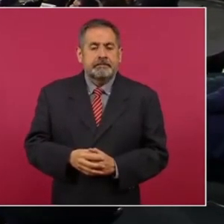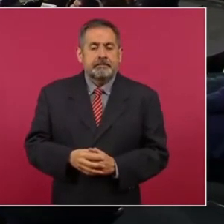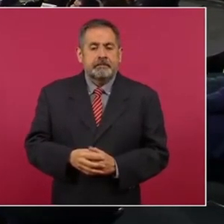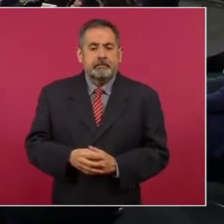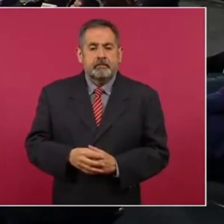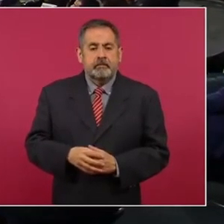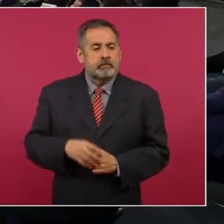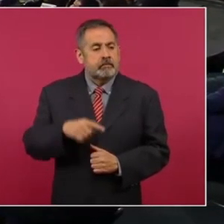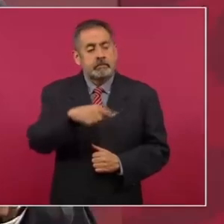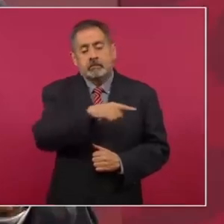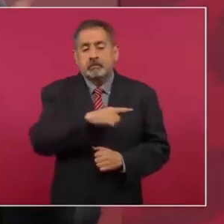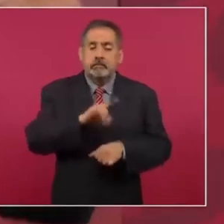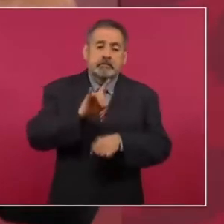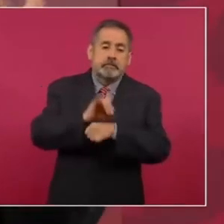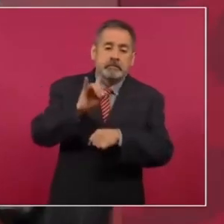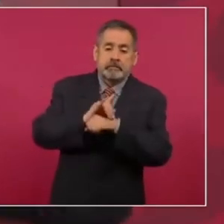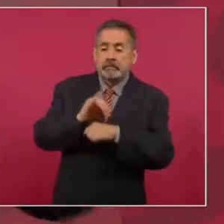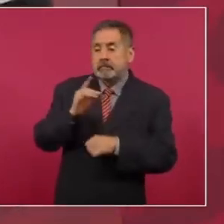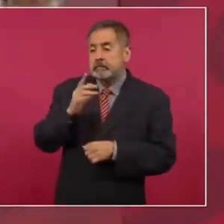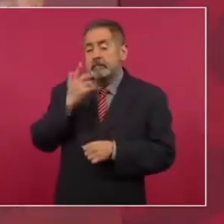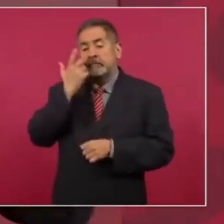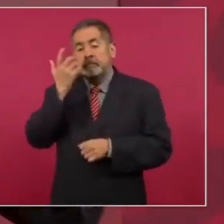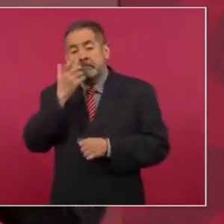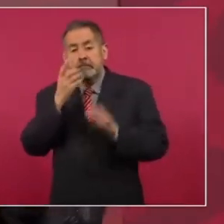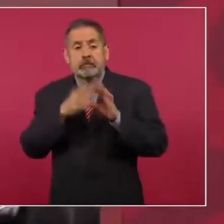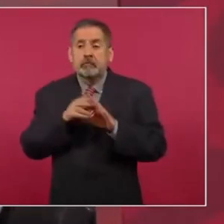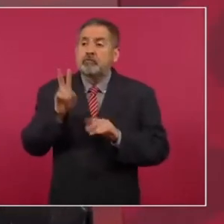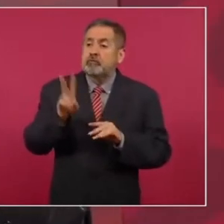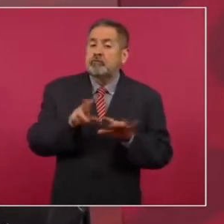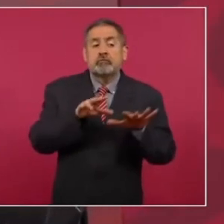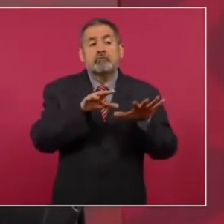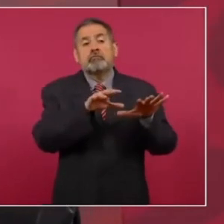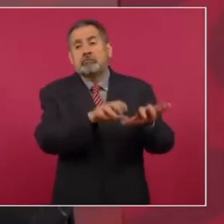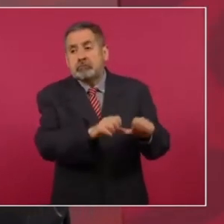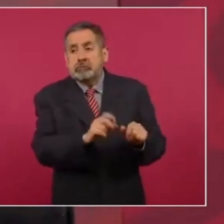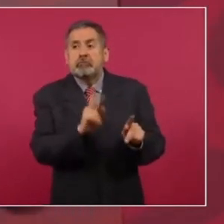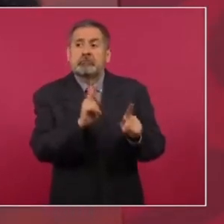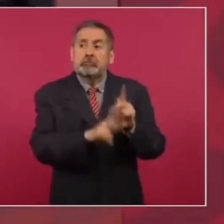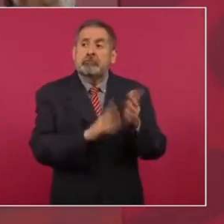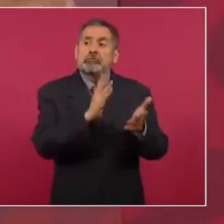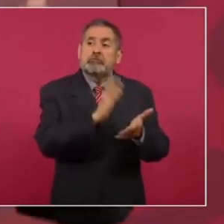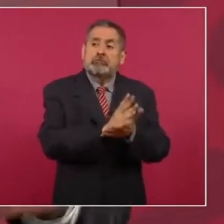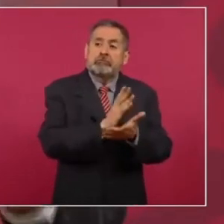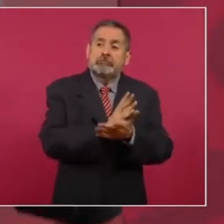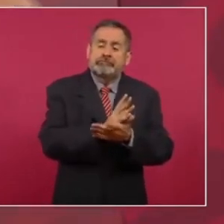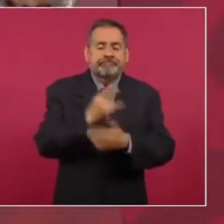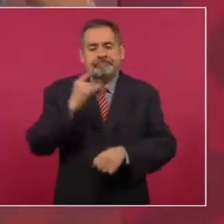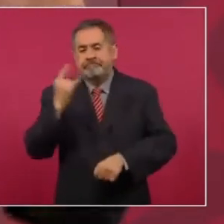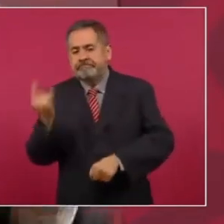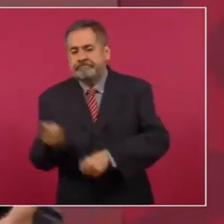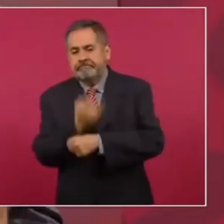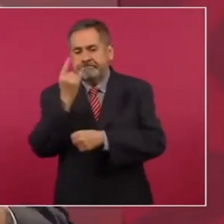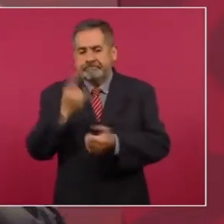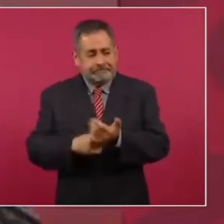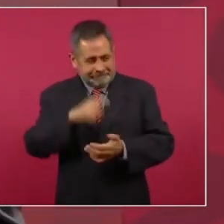Haciendo la faramaya de que lo combatían, pues les hablo de este